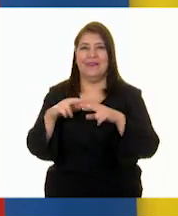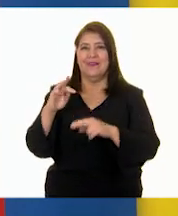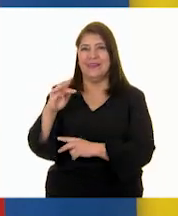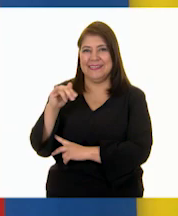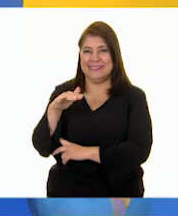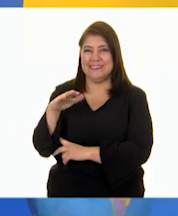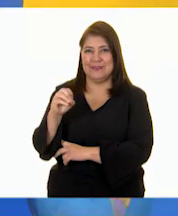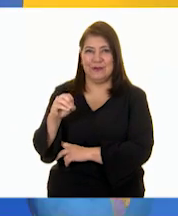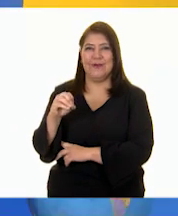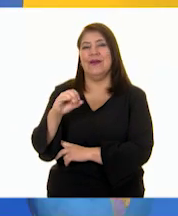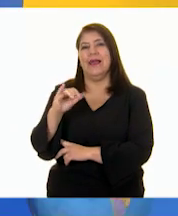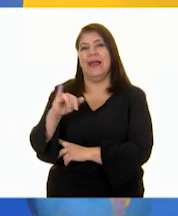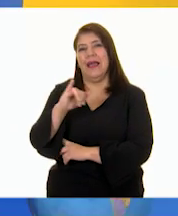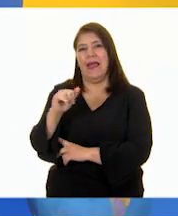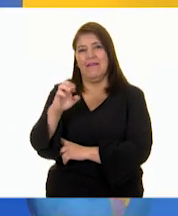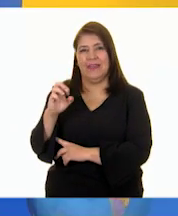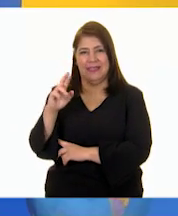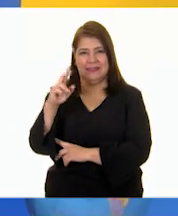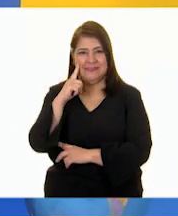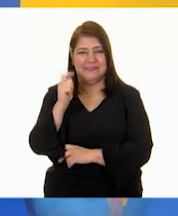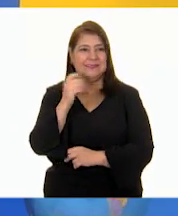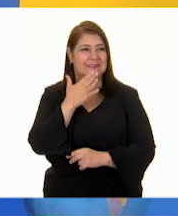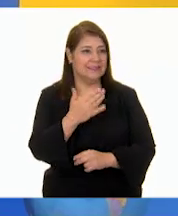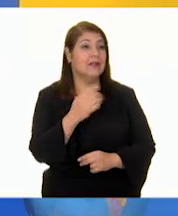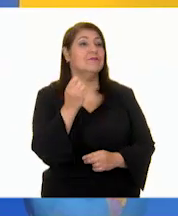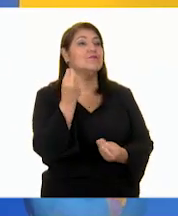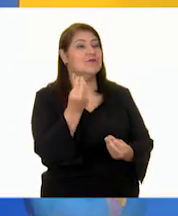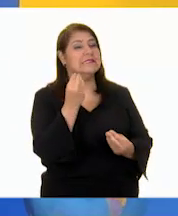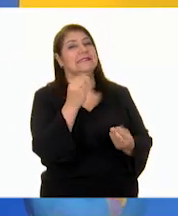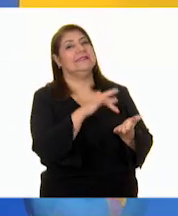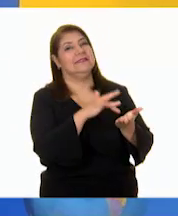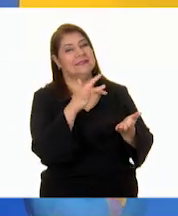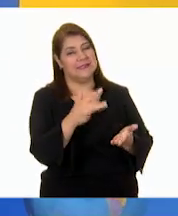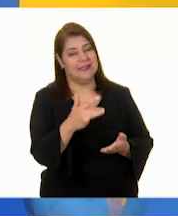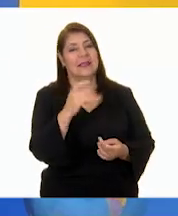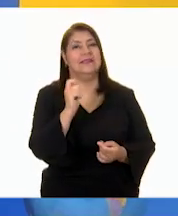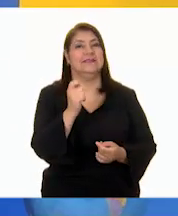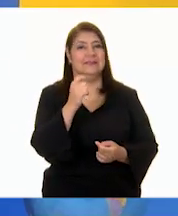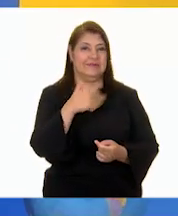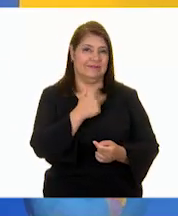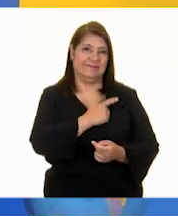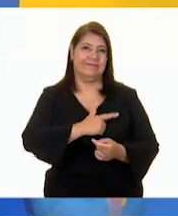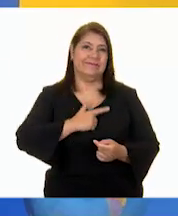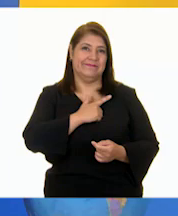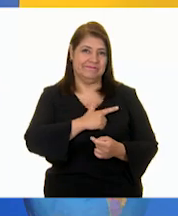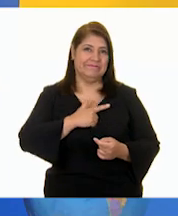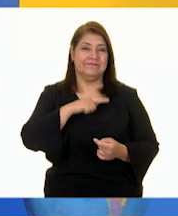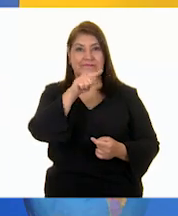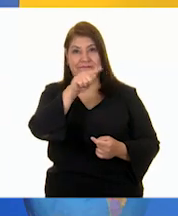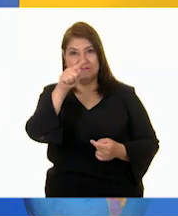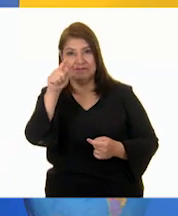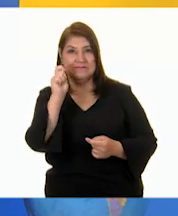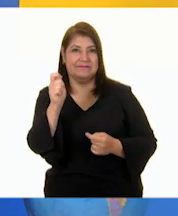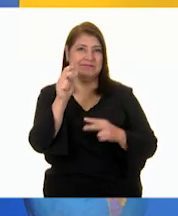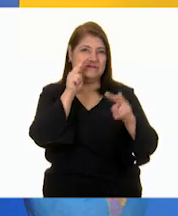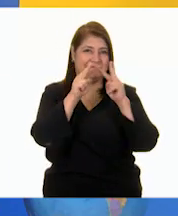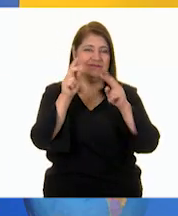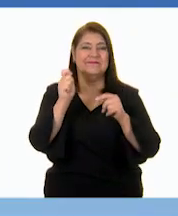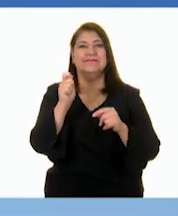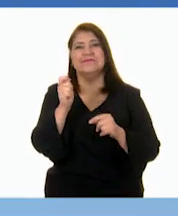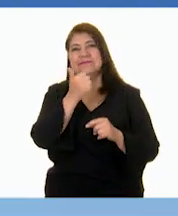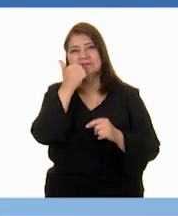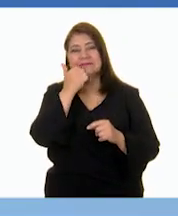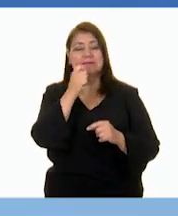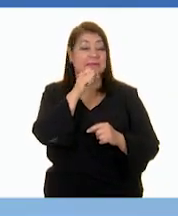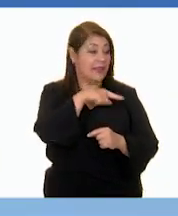Sánchez. Bienvenido, maestro. Muchísimas gracias, Mari. Como siempre, también un gusto, estudiantes en casa. Y a Ton, damos la